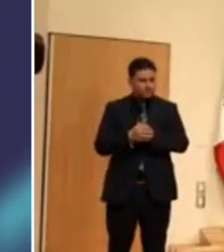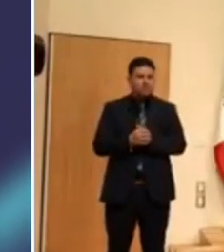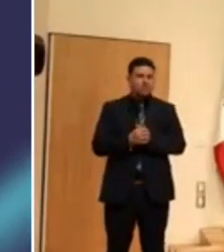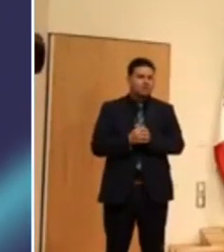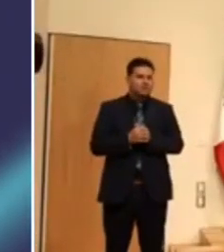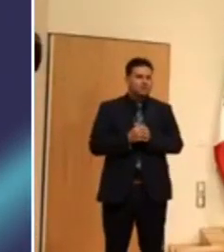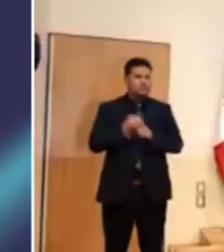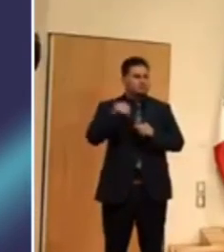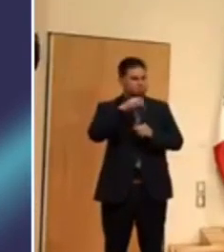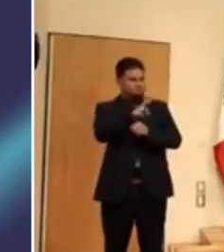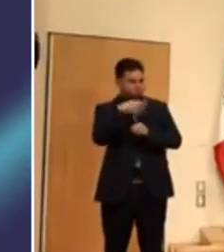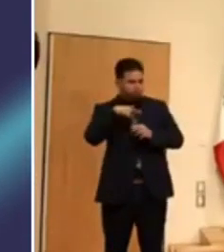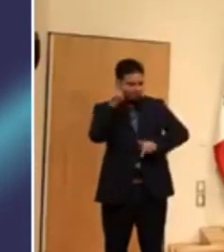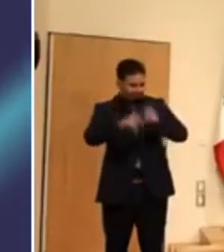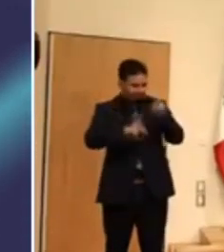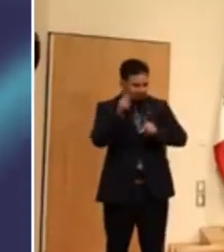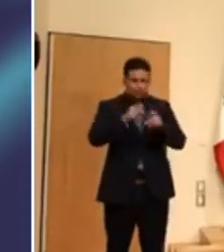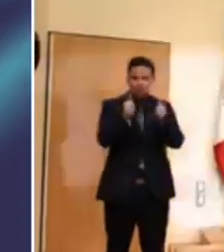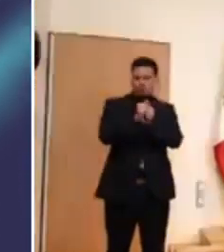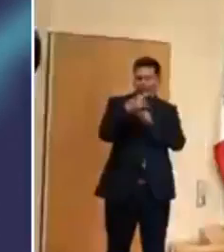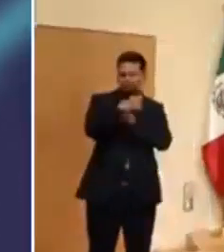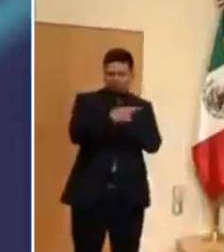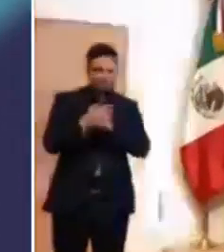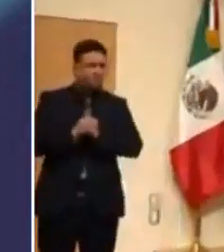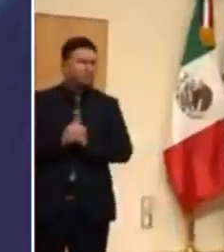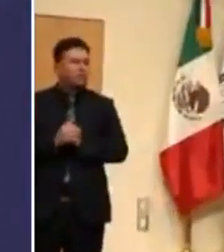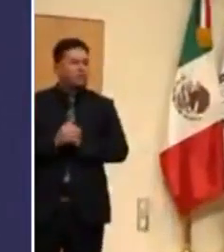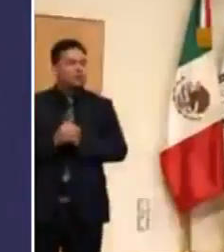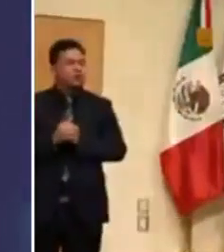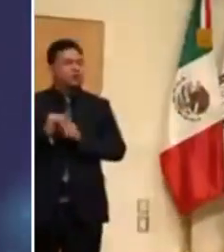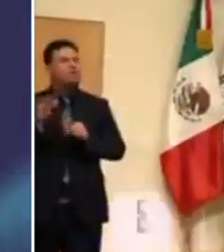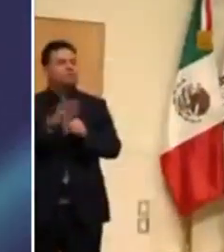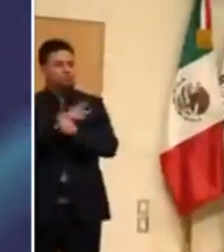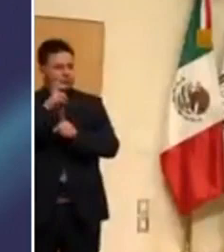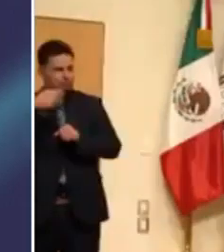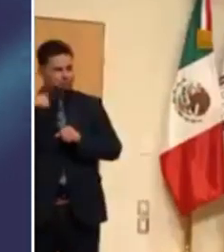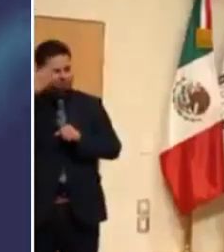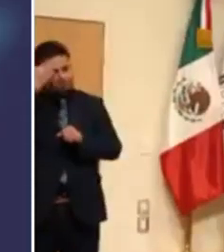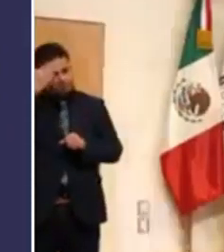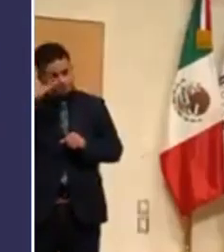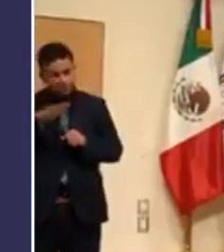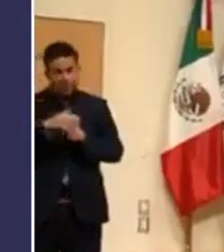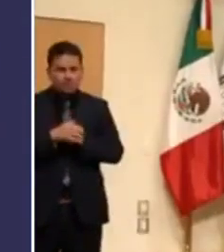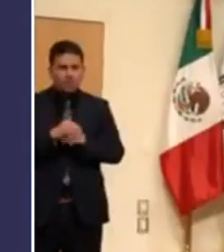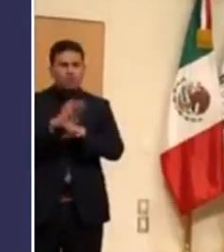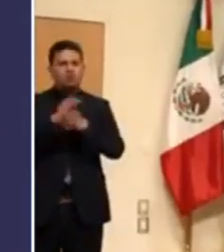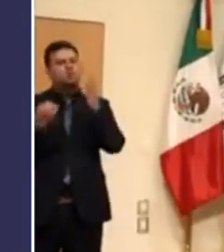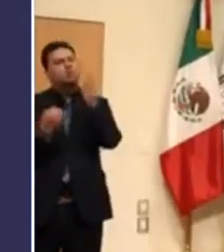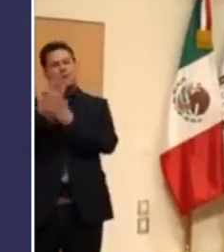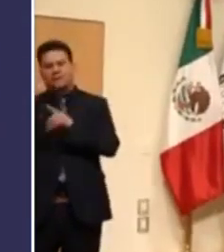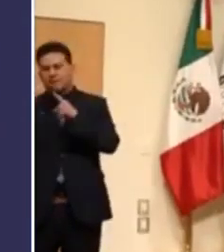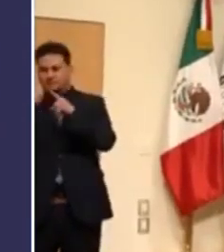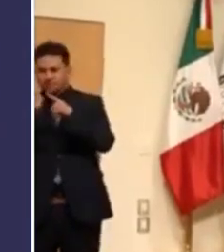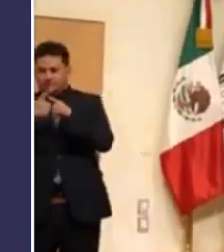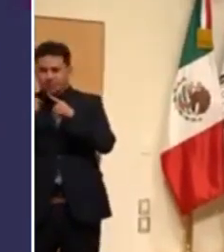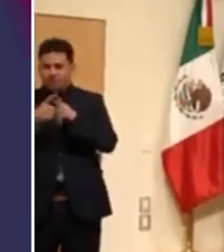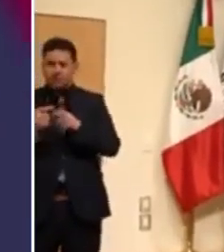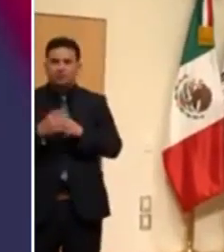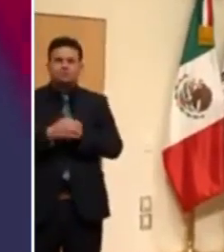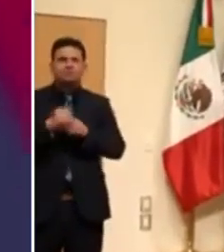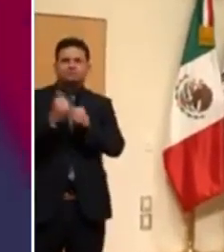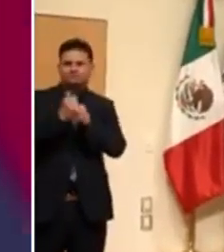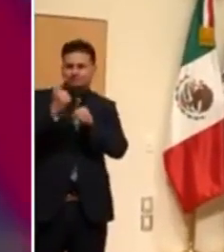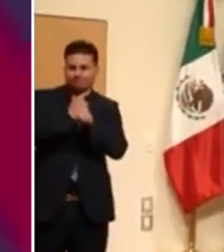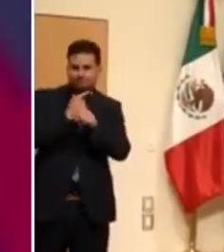de hoy fungirá como secretario de Gobierno capitalino. Agregó que Marta Laura Almaraz asumirá la subdirección de la Secretaría